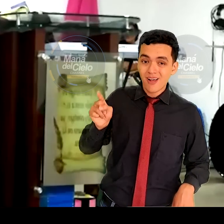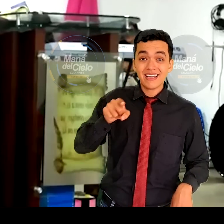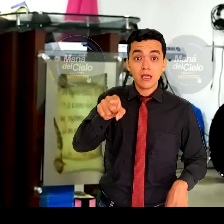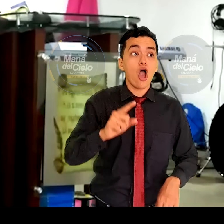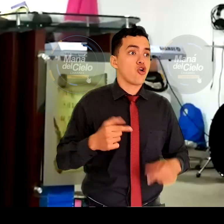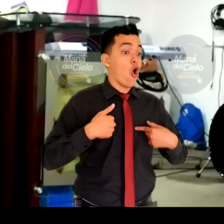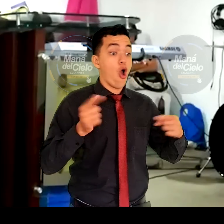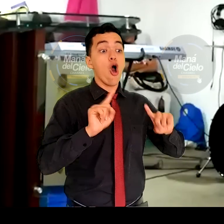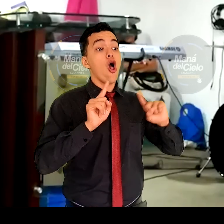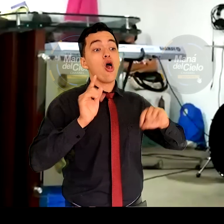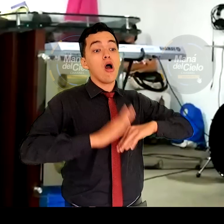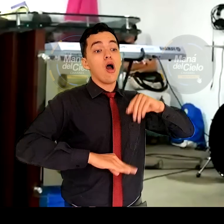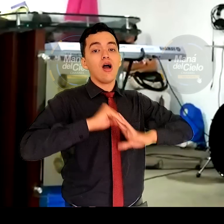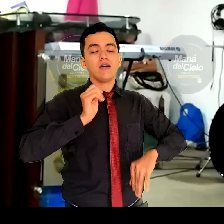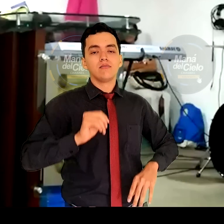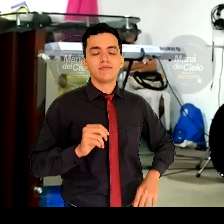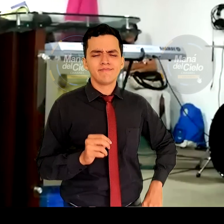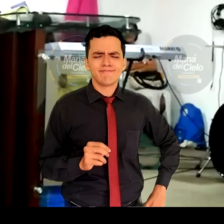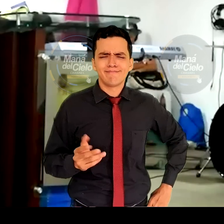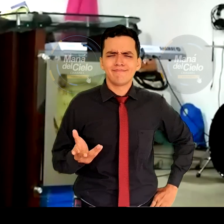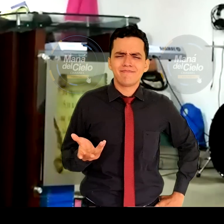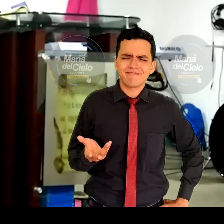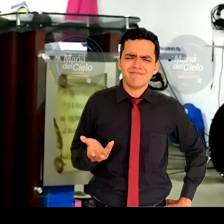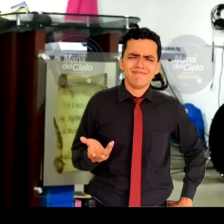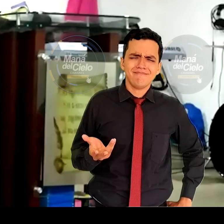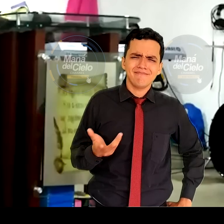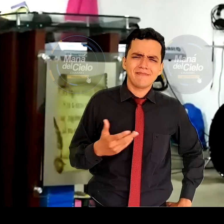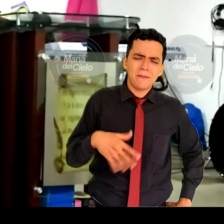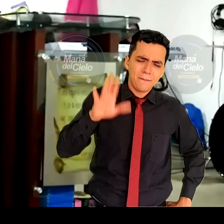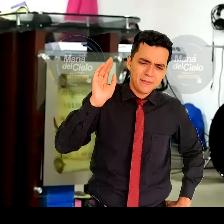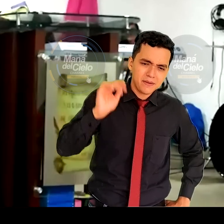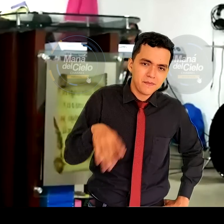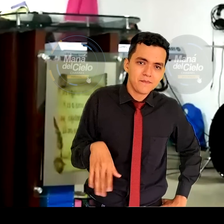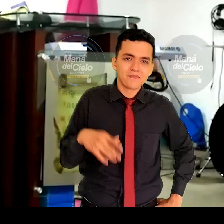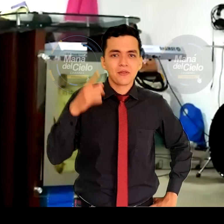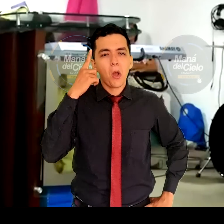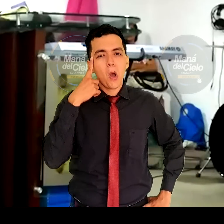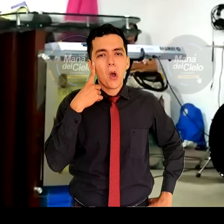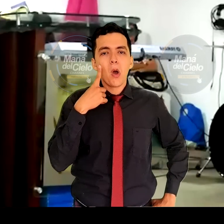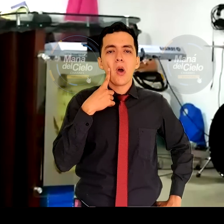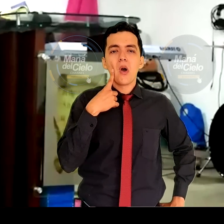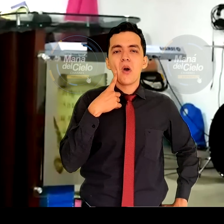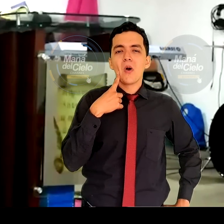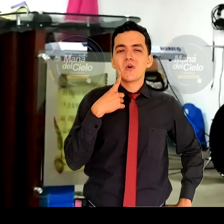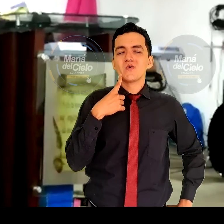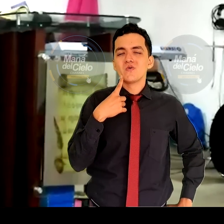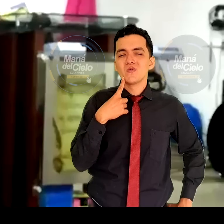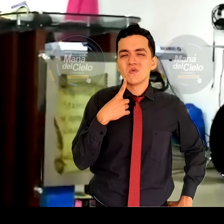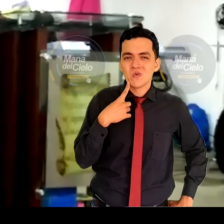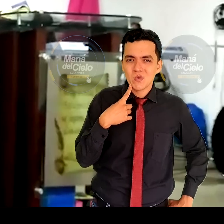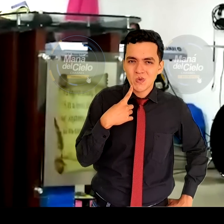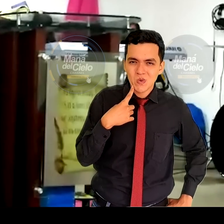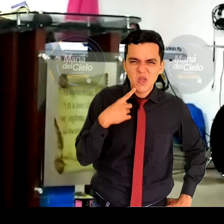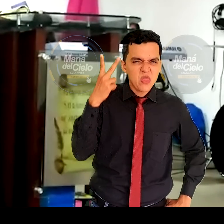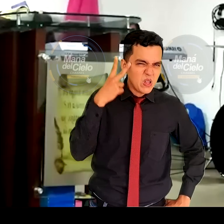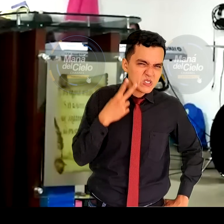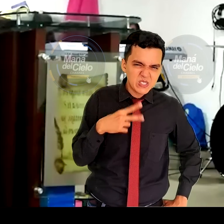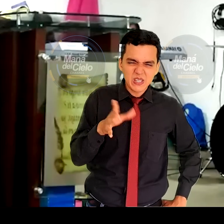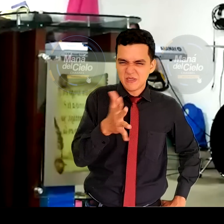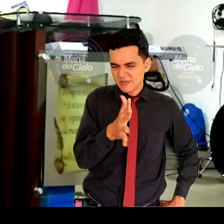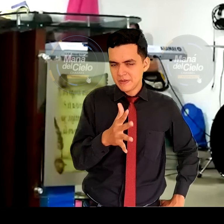tampoco. Bueno, seguía repitiéndose el asunto. Hasta que una mañana mi esposo dijo, le voy a dar de plazo 2